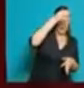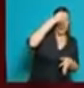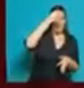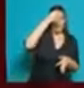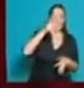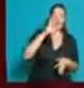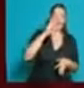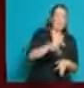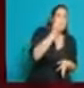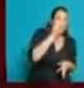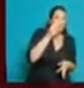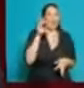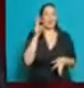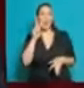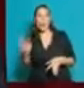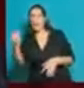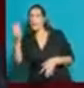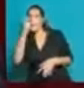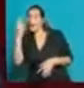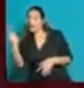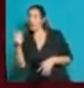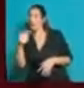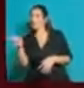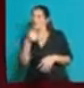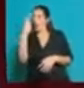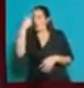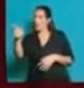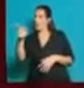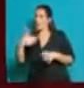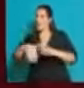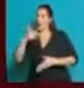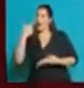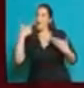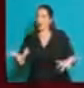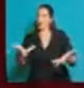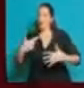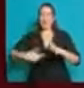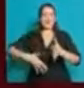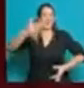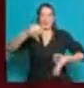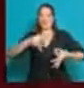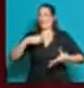hecho, el acto de justicia social más importante que hayamos hecho en 70 años.